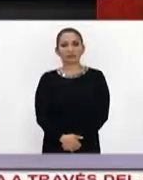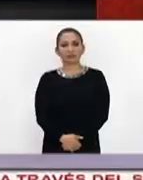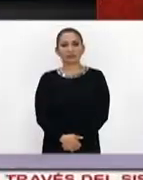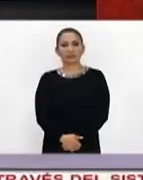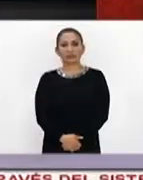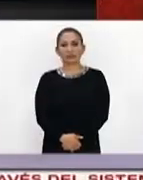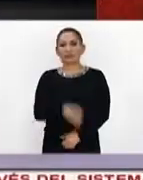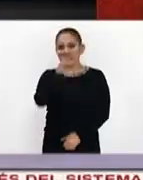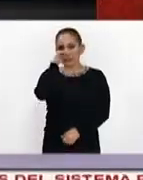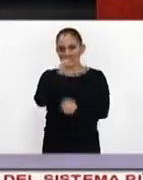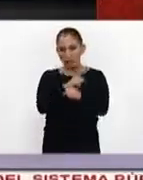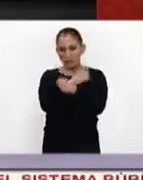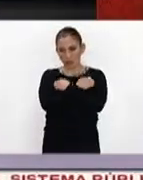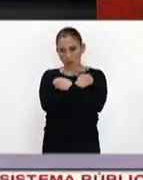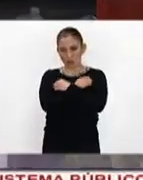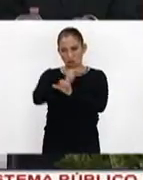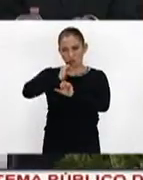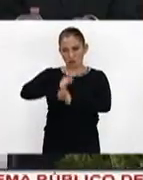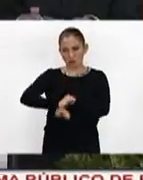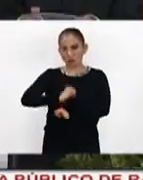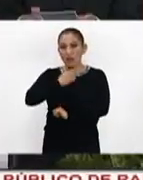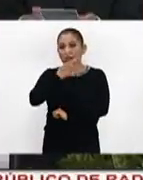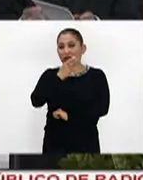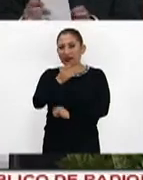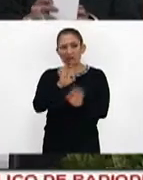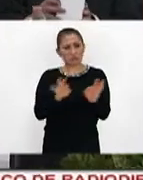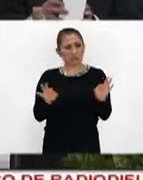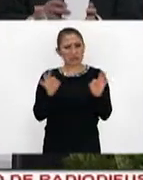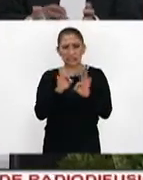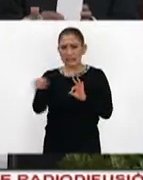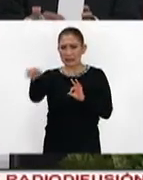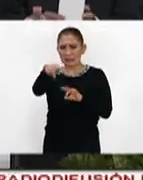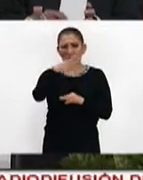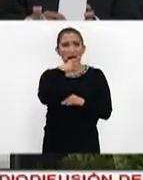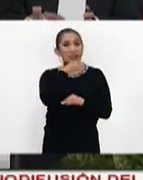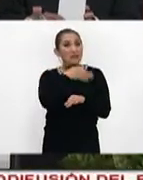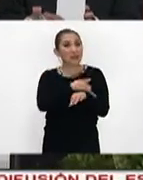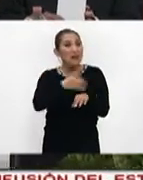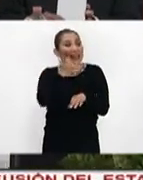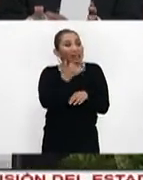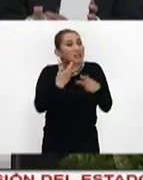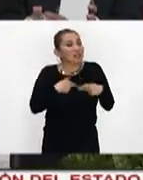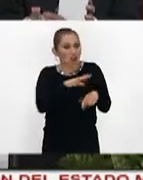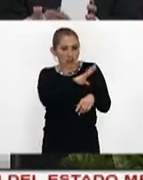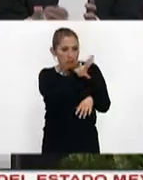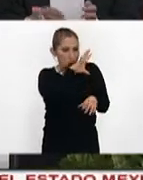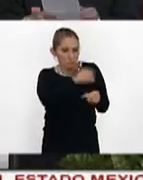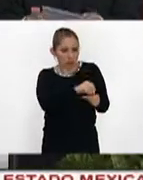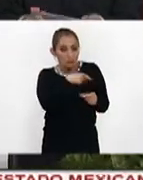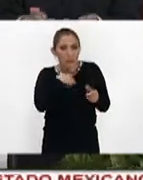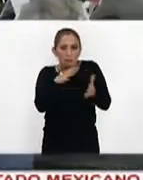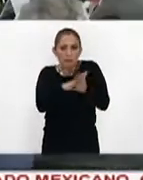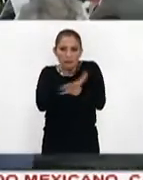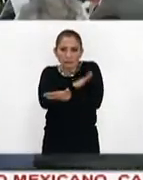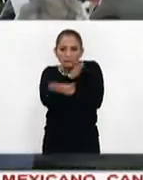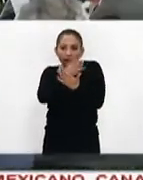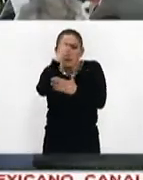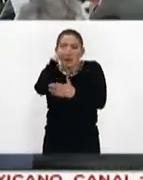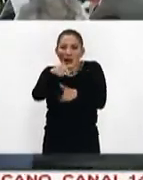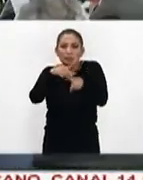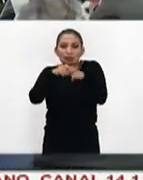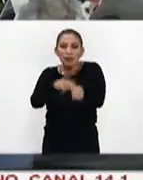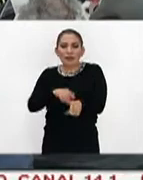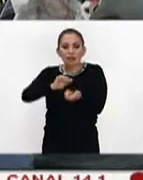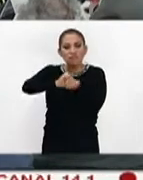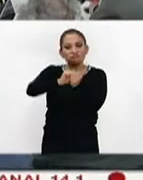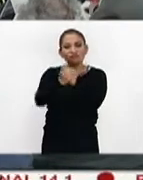El secretario de Educación Pública, Otto Granados, destacó la importancia de que los padres de familia y la sociedad en general participen para dar continuidad